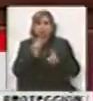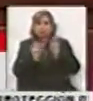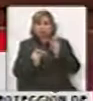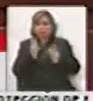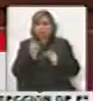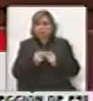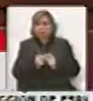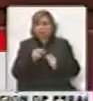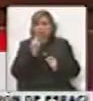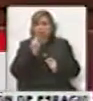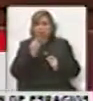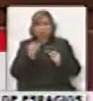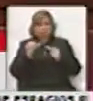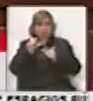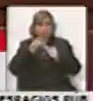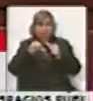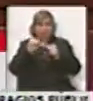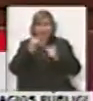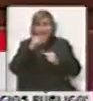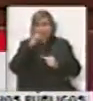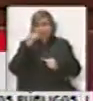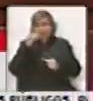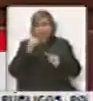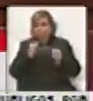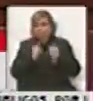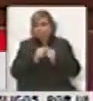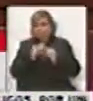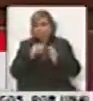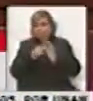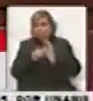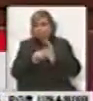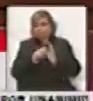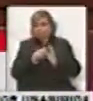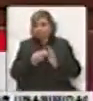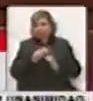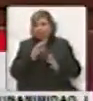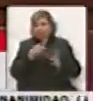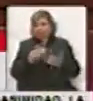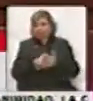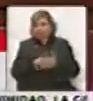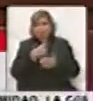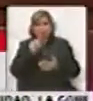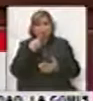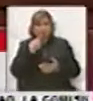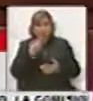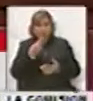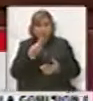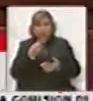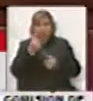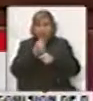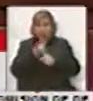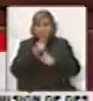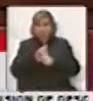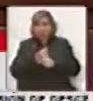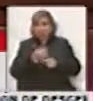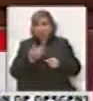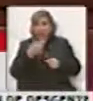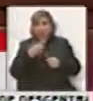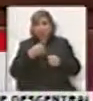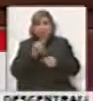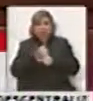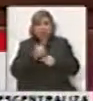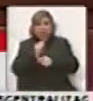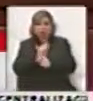personas que están vinculadas al narcotráfico y a la minería ilegal, que además dicen que generan trabajo en el Perú, pero lo que hacen es